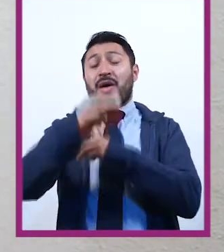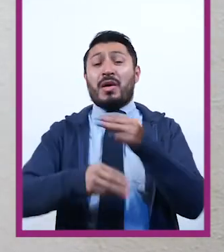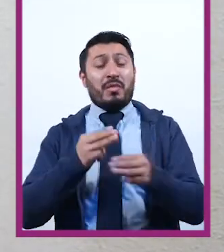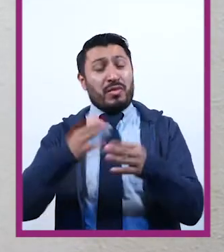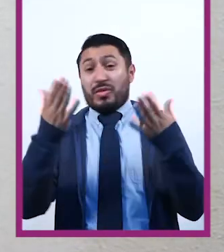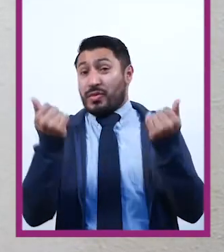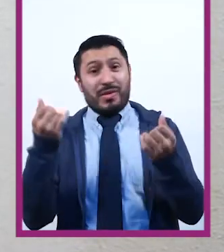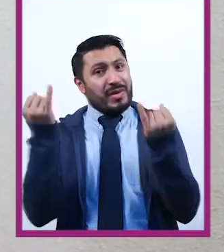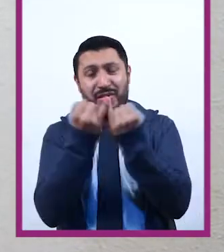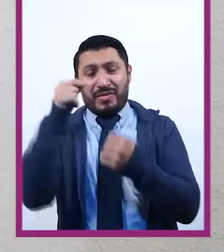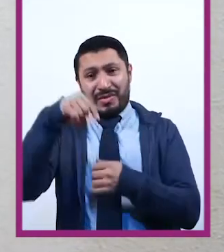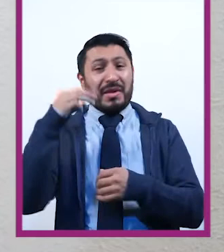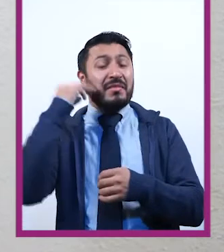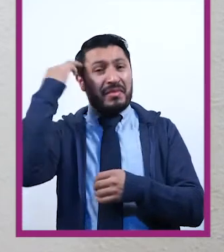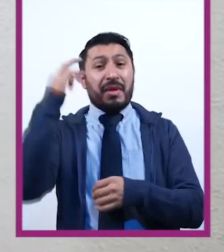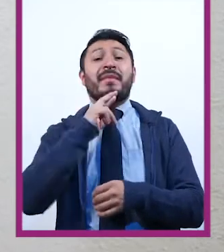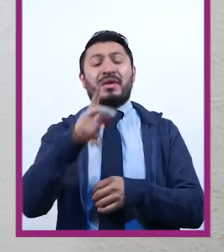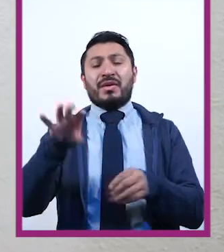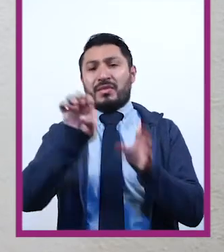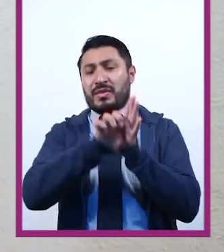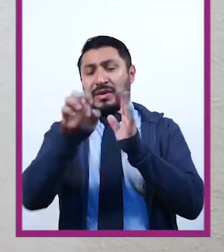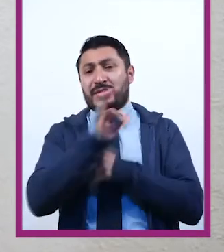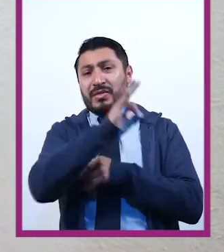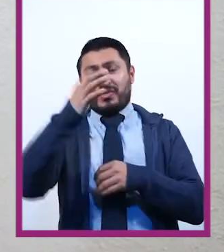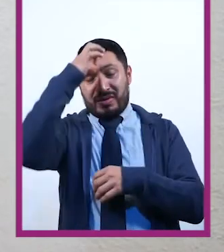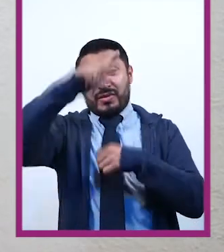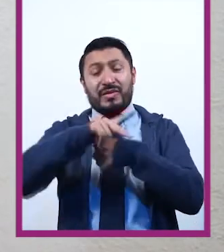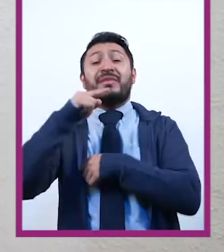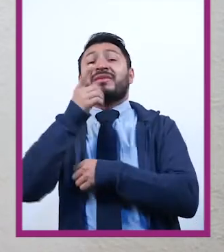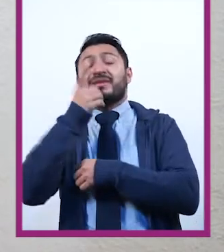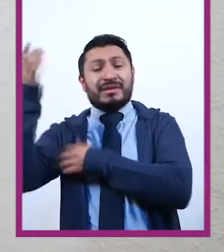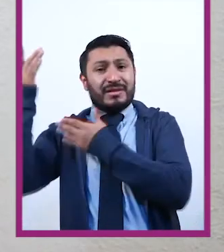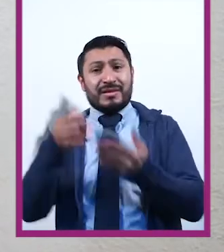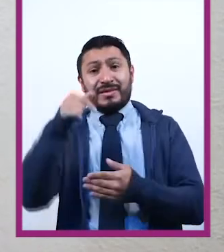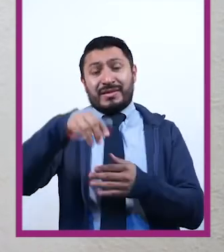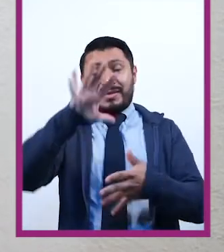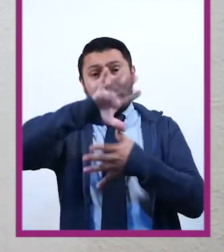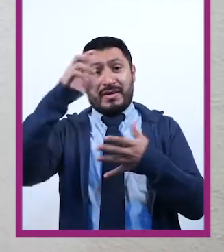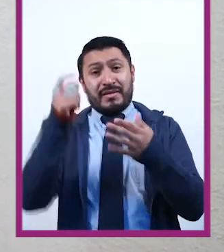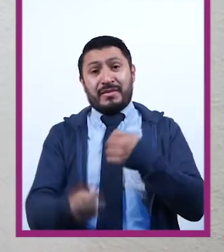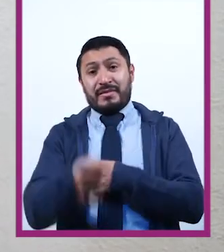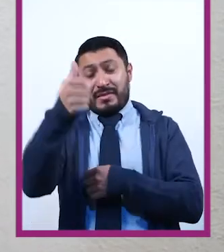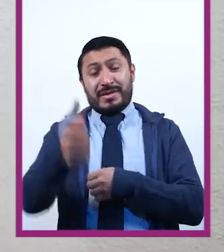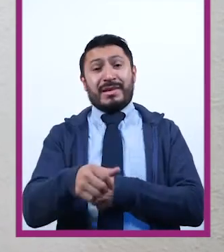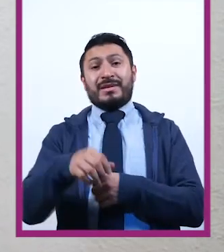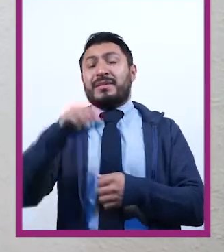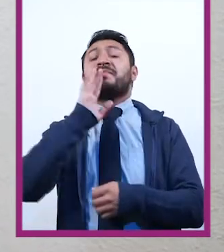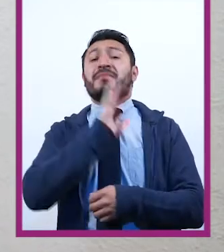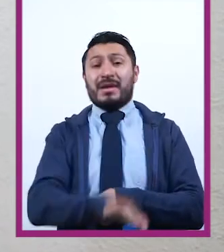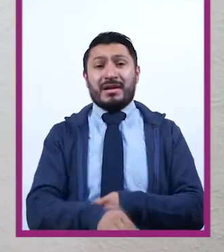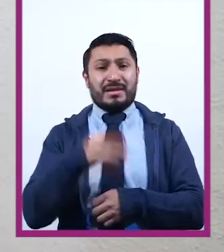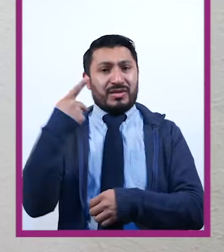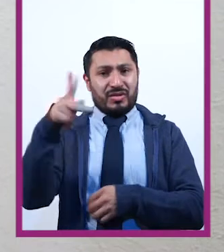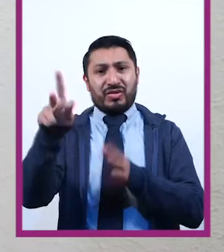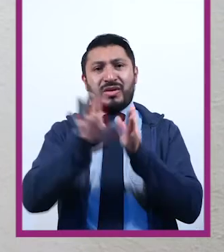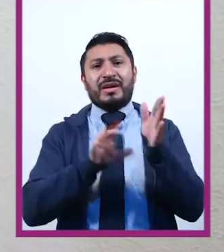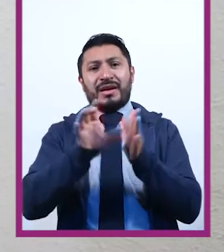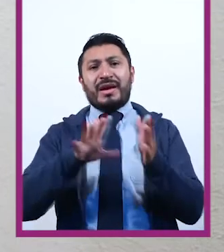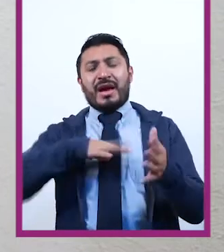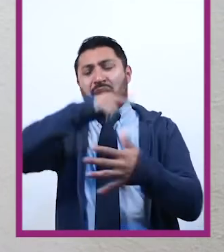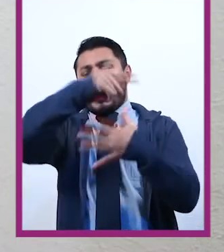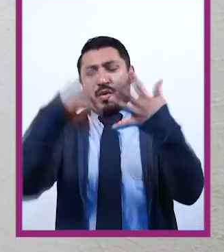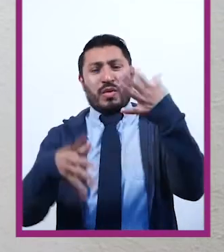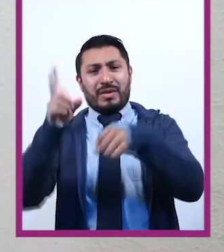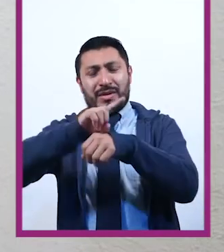Por ejemplo, la fecha que dicen los europeos que llegaron por primera vez a América es errónea. Su calendario juliano